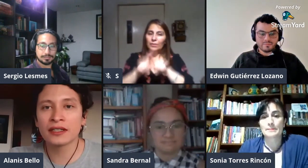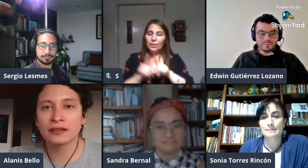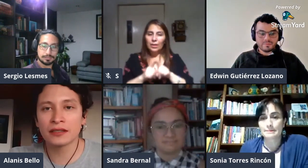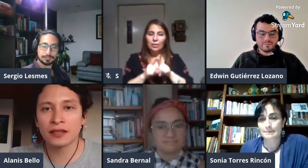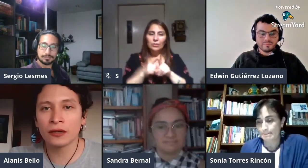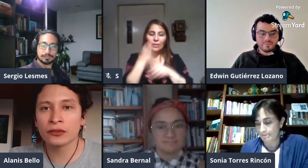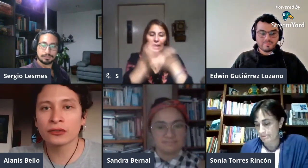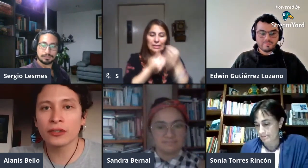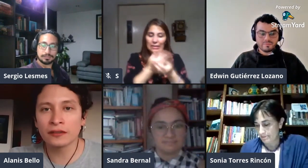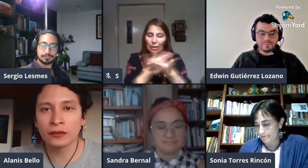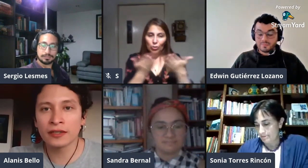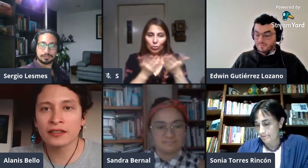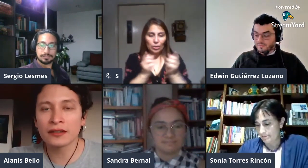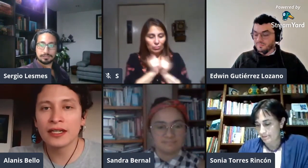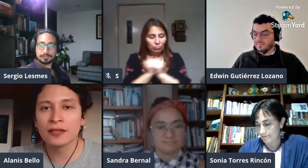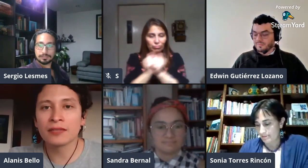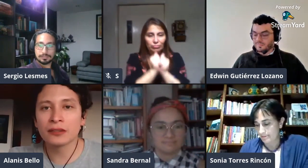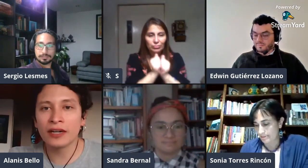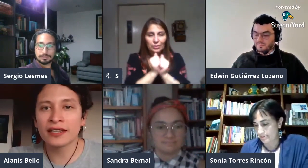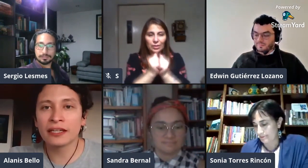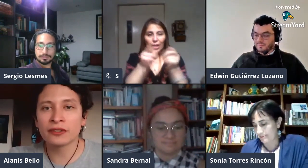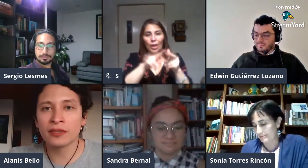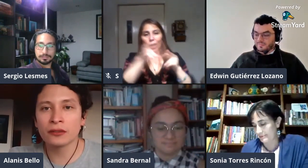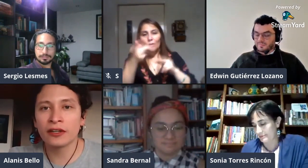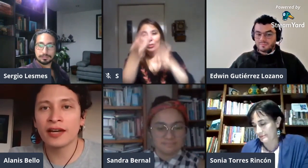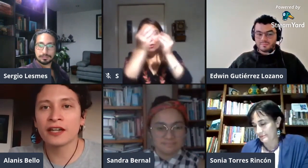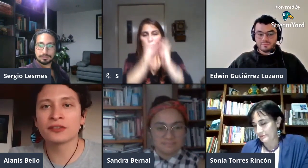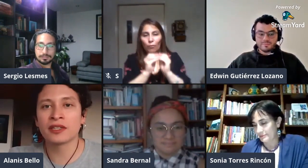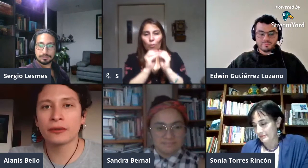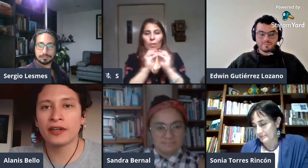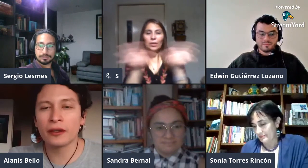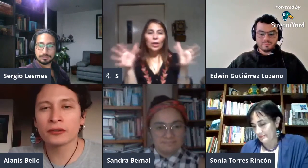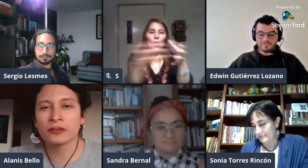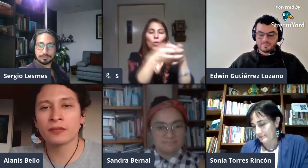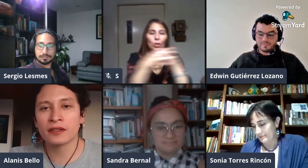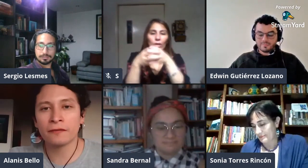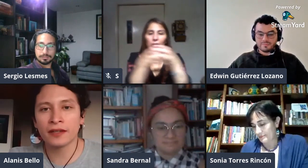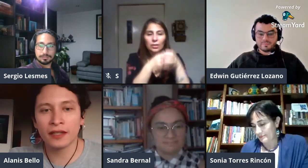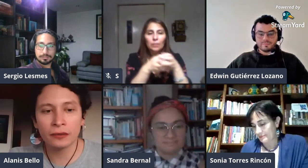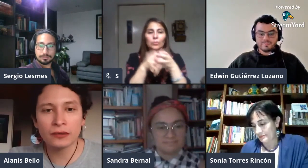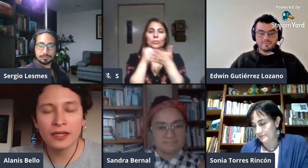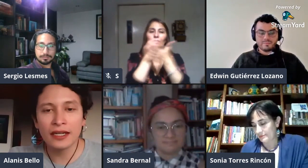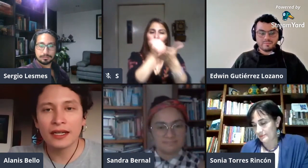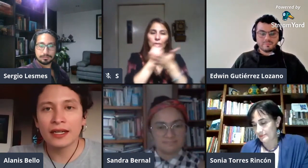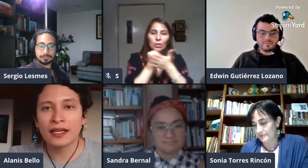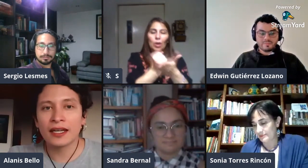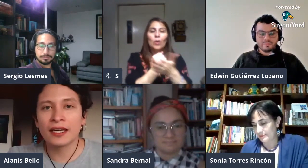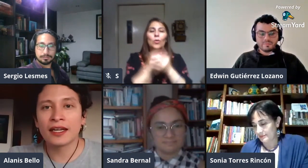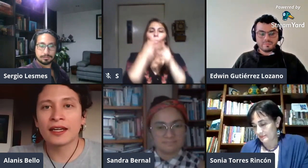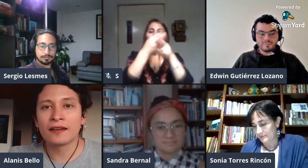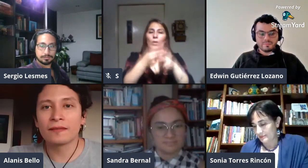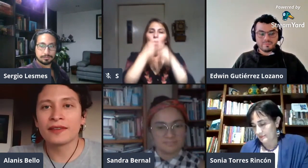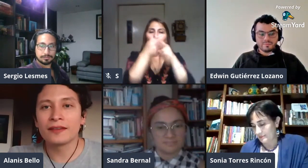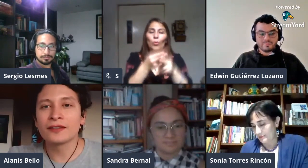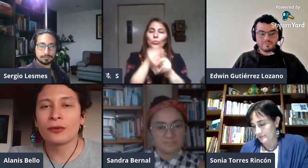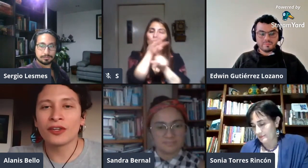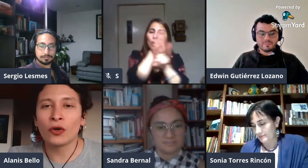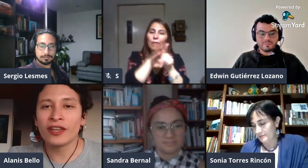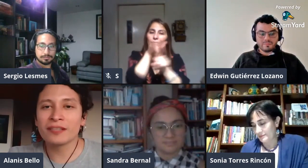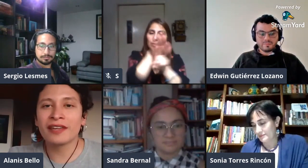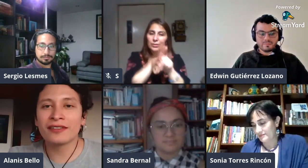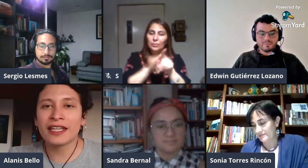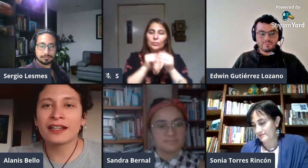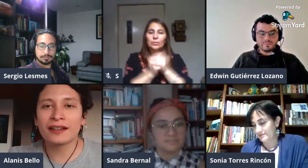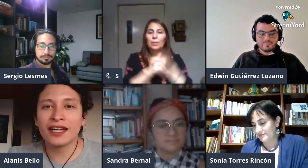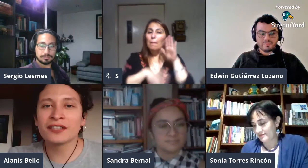y juntas hacia otros horizontes más colectivos, más solidarios, más cuidadosos, más afectivos y sobre